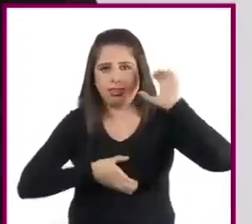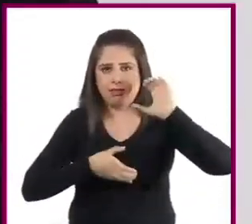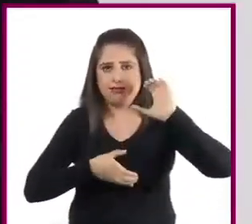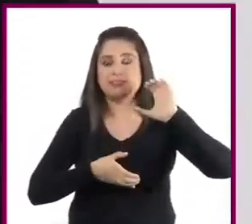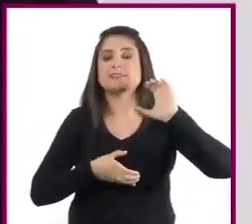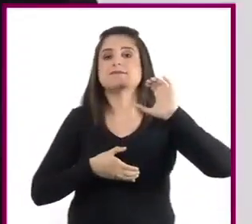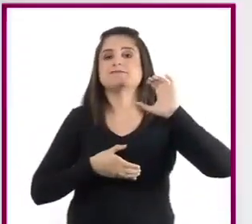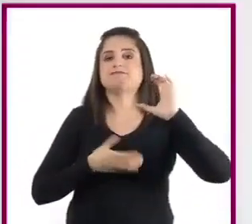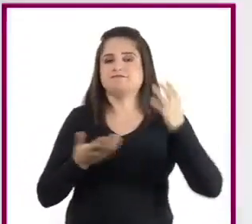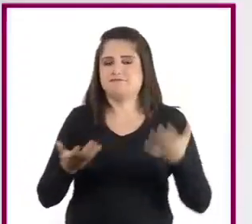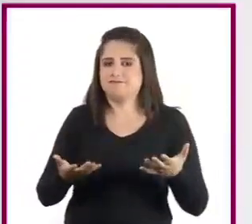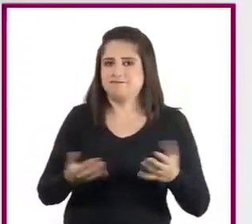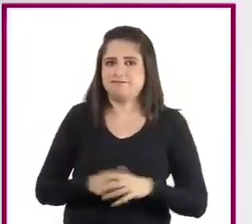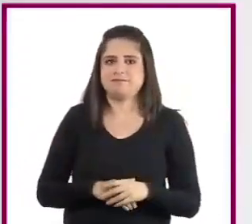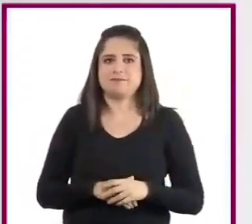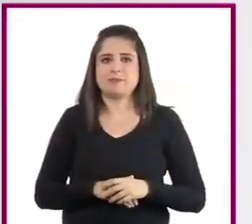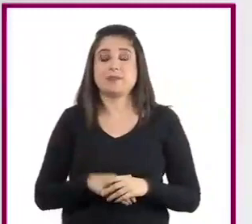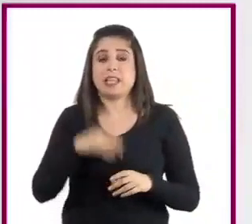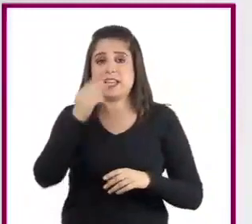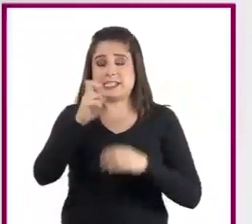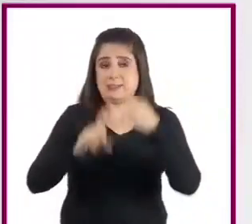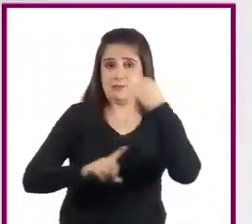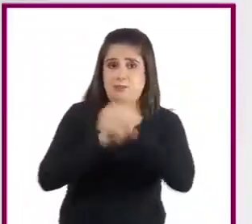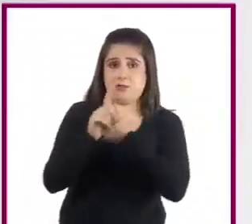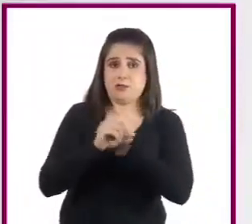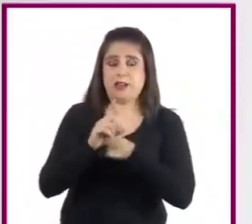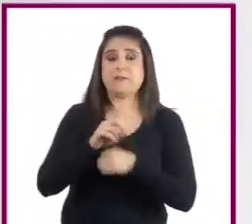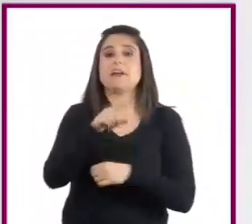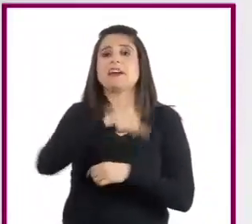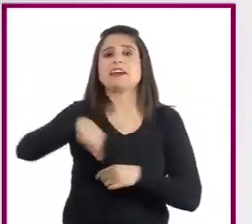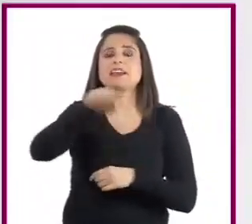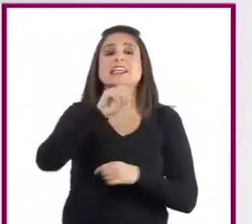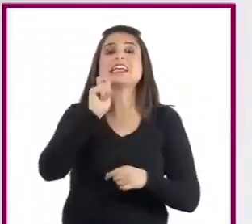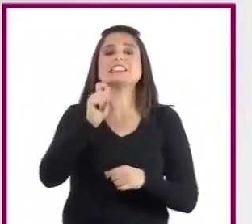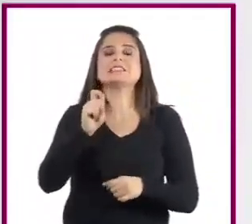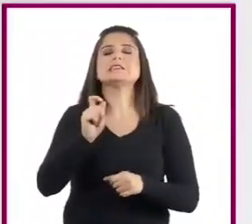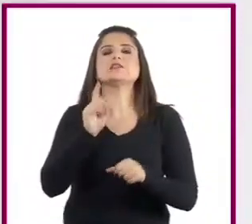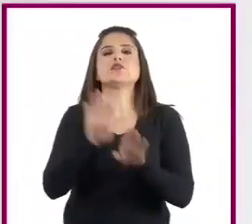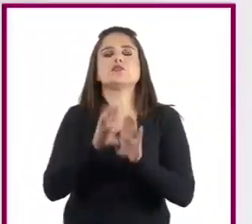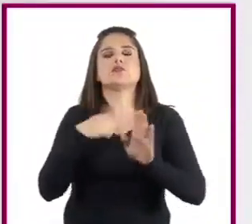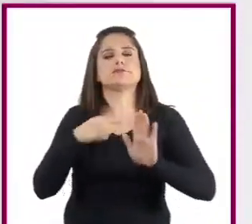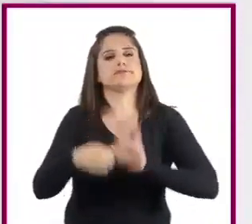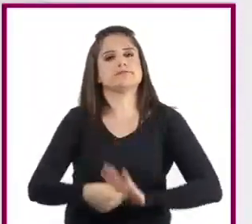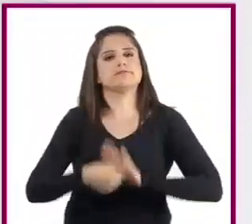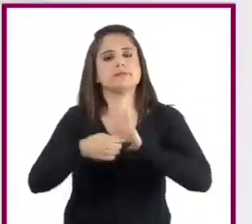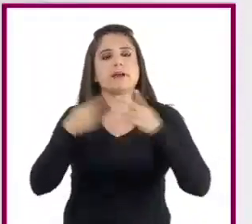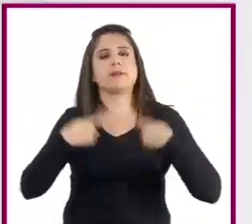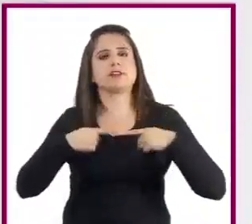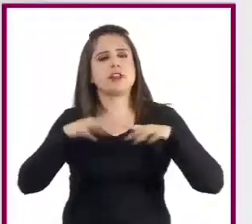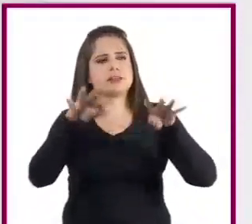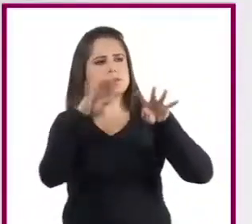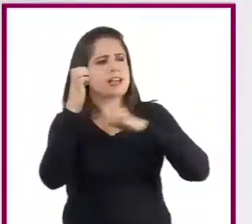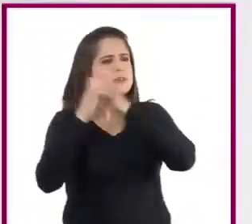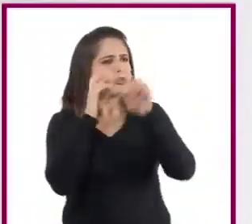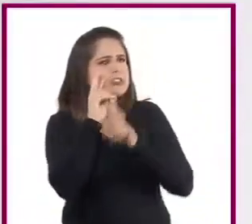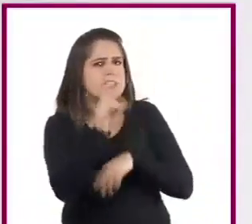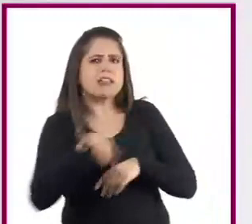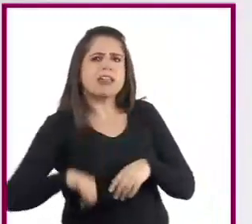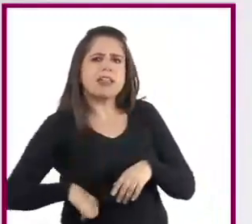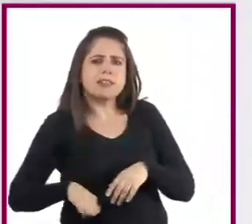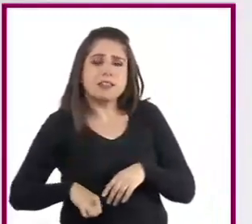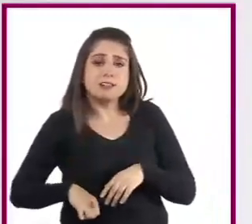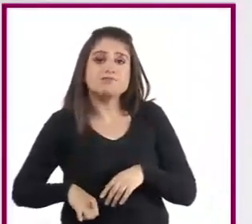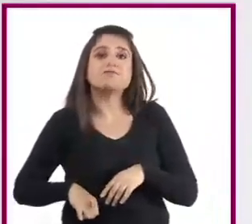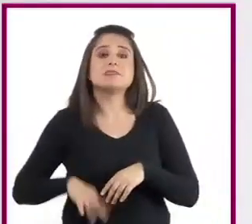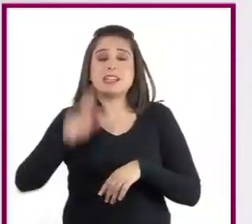forzados. Y el problema reside en dejar al azar la primera impresión que la audiencia hará de nosotros. De acuerdo